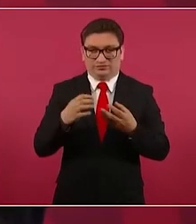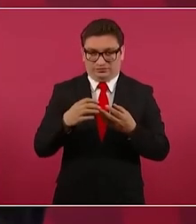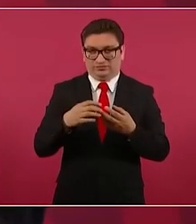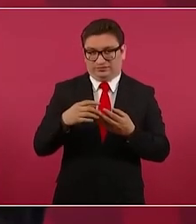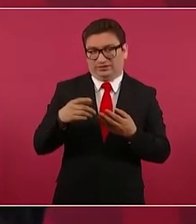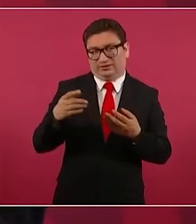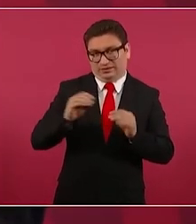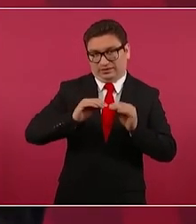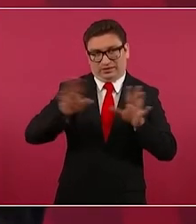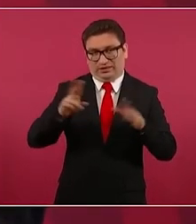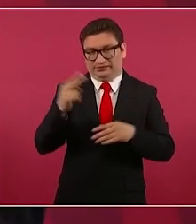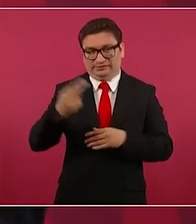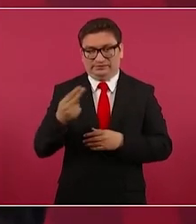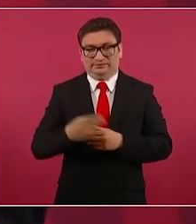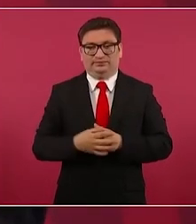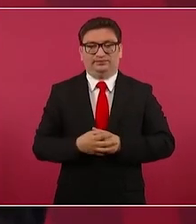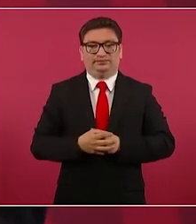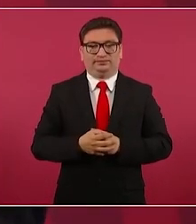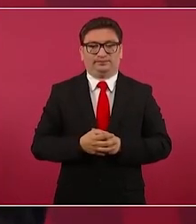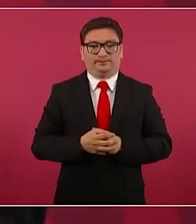virtud y suerte.